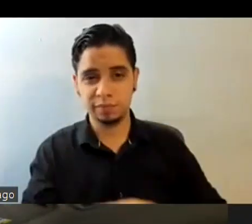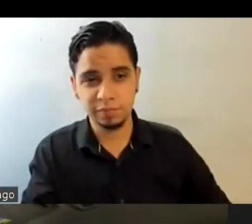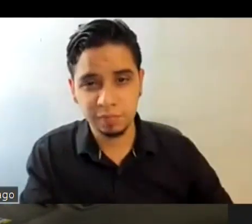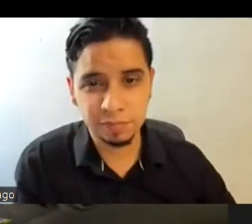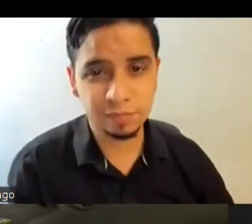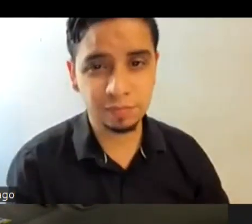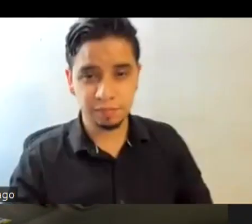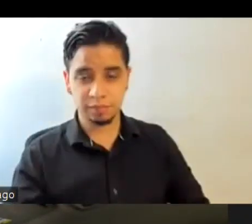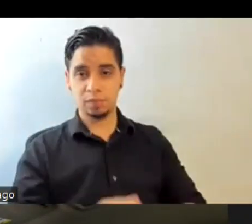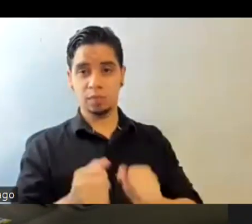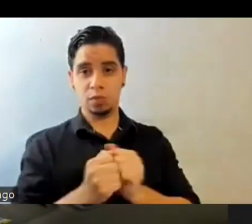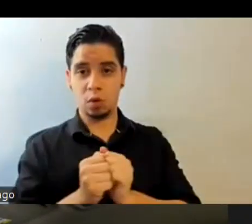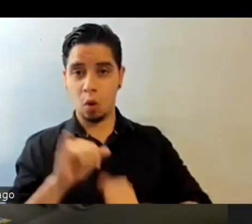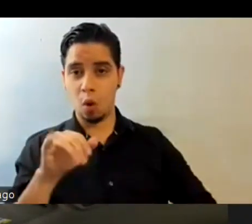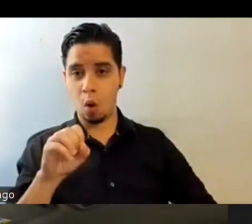Con José